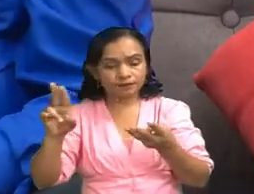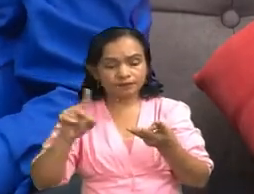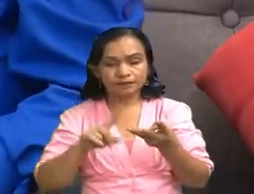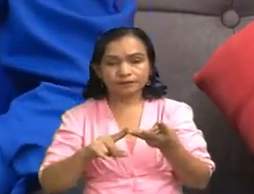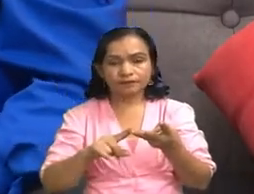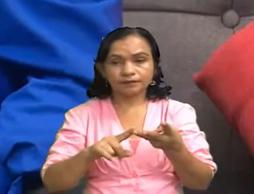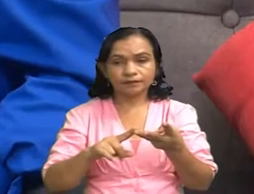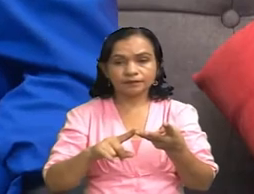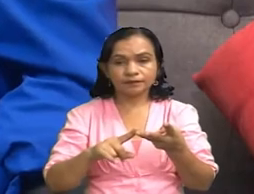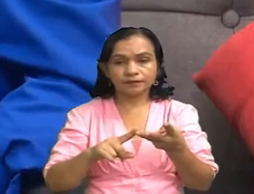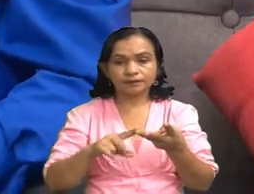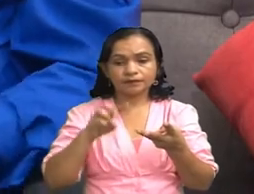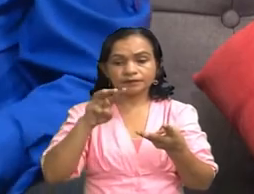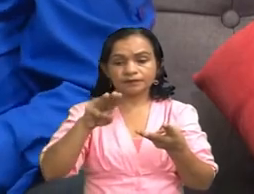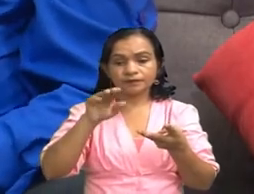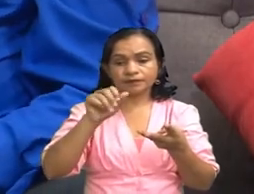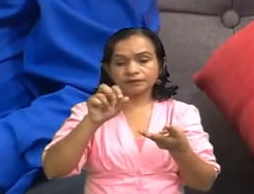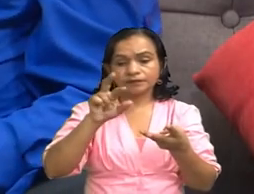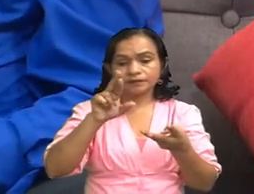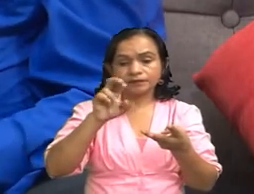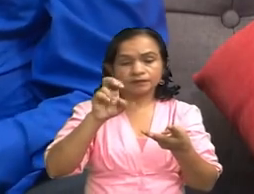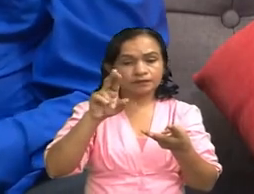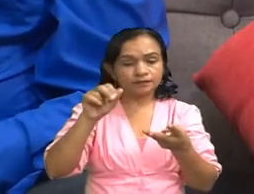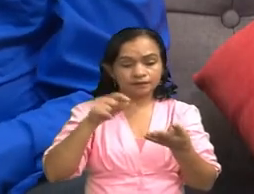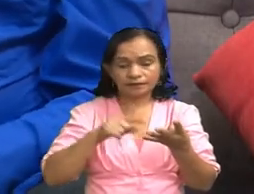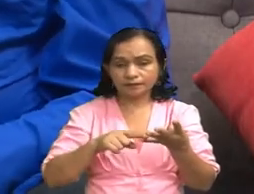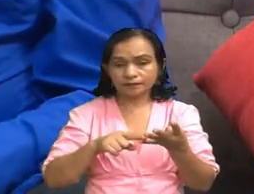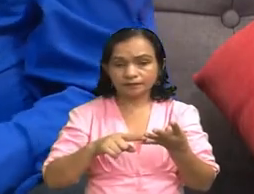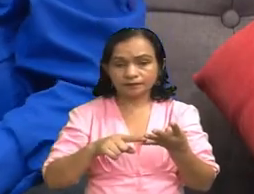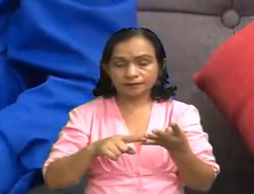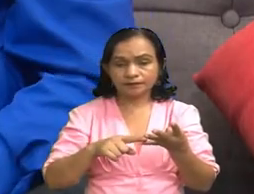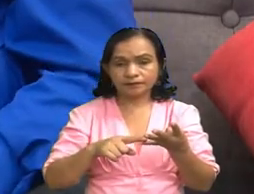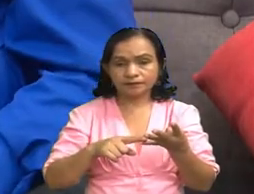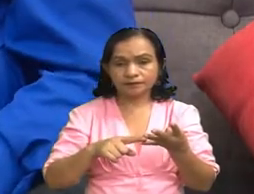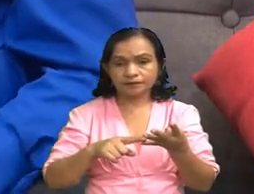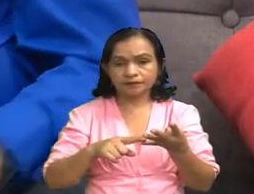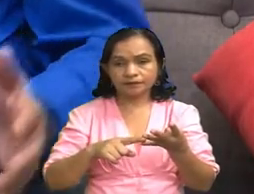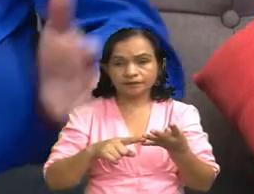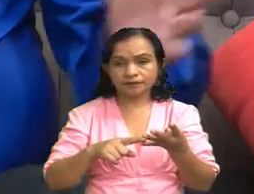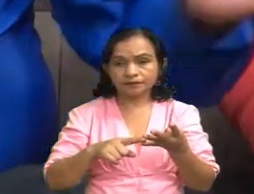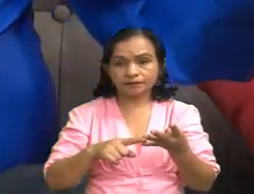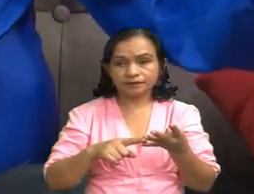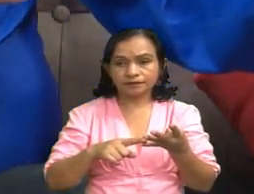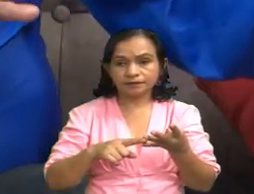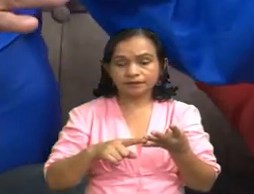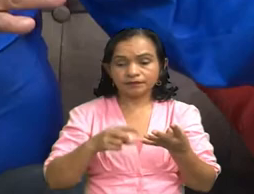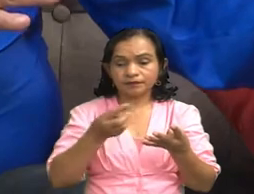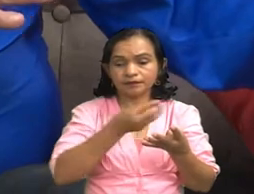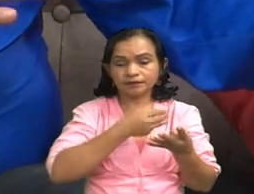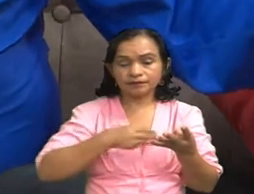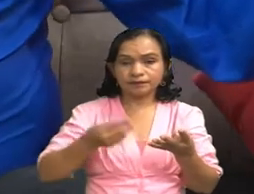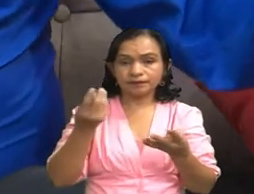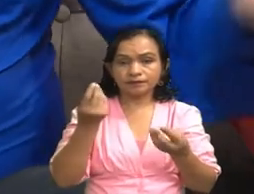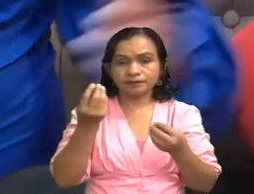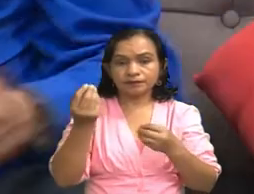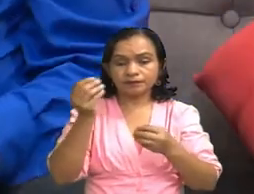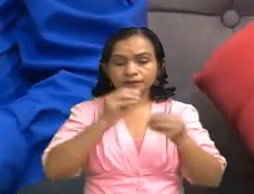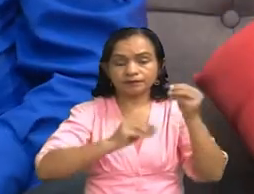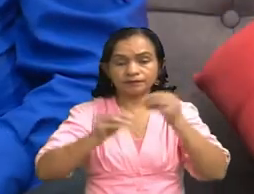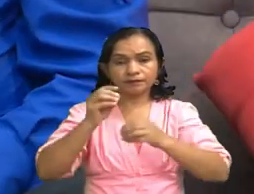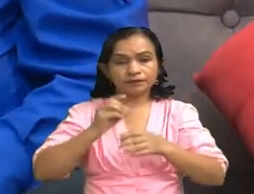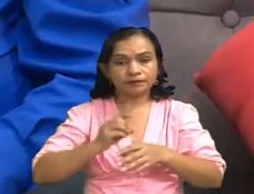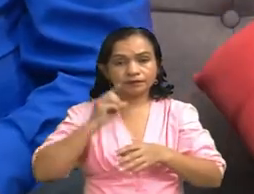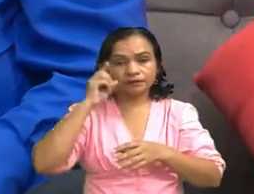forrajeros, el MARENA viendo el medio ambiente, ¿ya?, el Ministerio de Economía creando